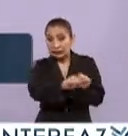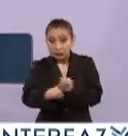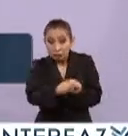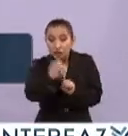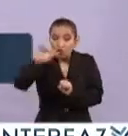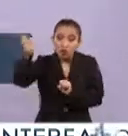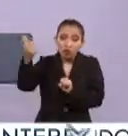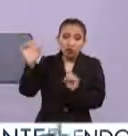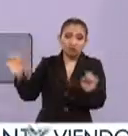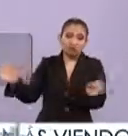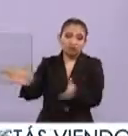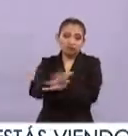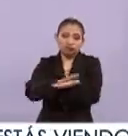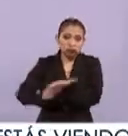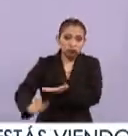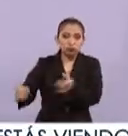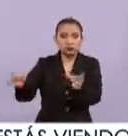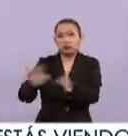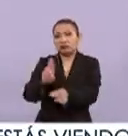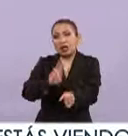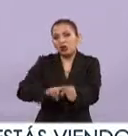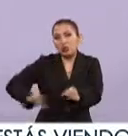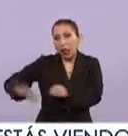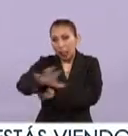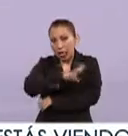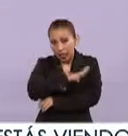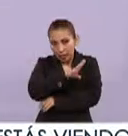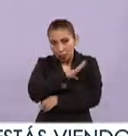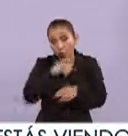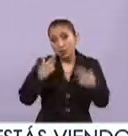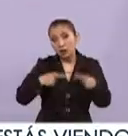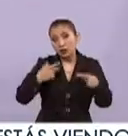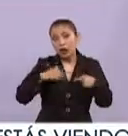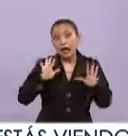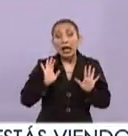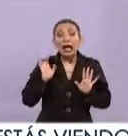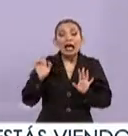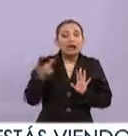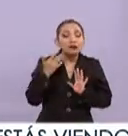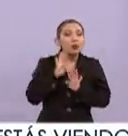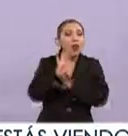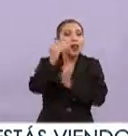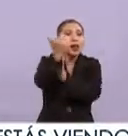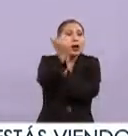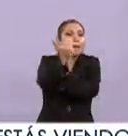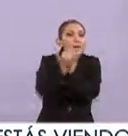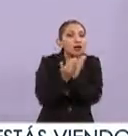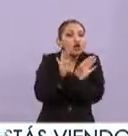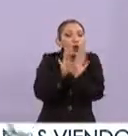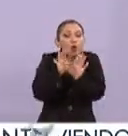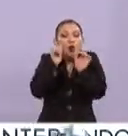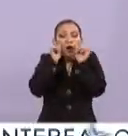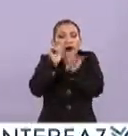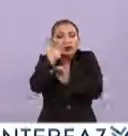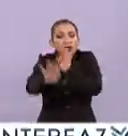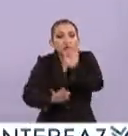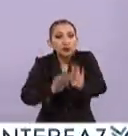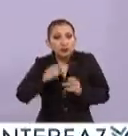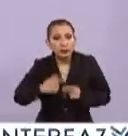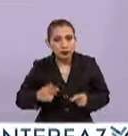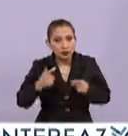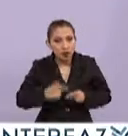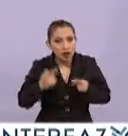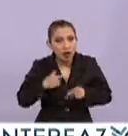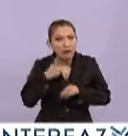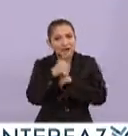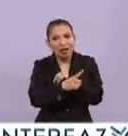y algunos otros desastres ocasionados por eventos naturales o humanos es la mitigación, cómo se atiende a las